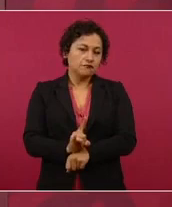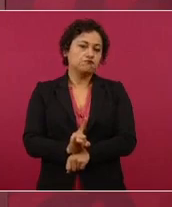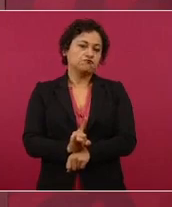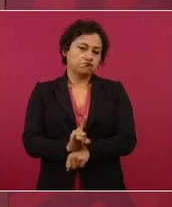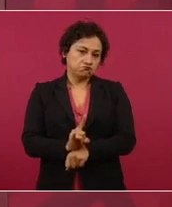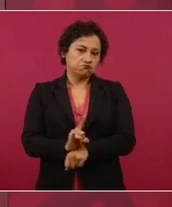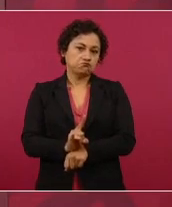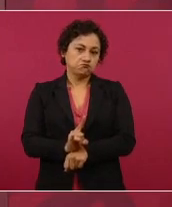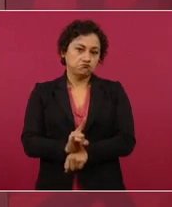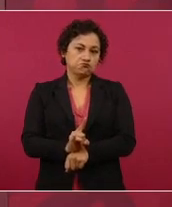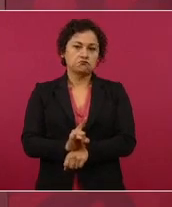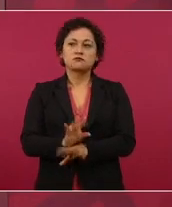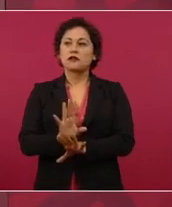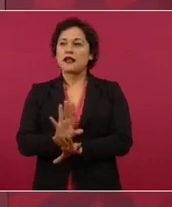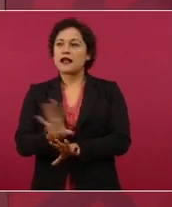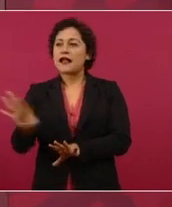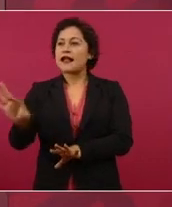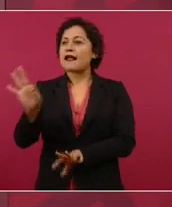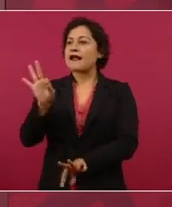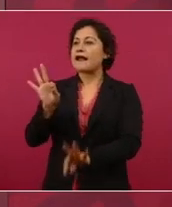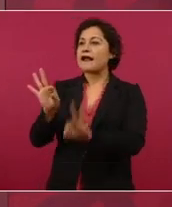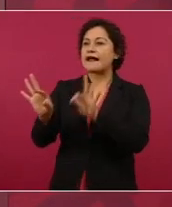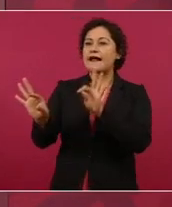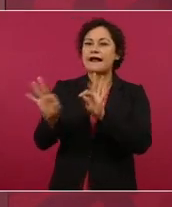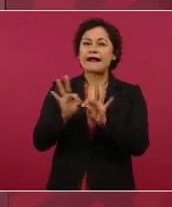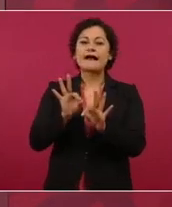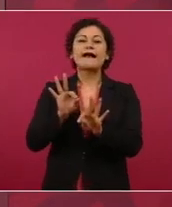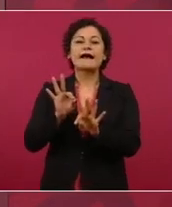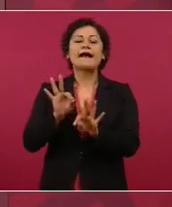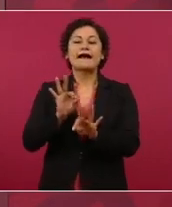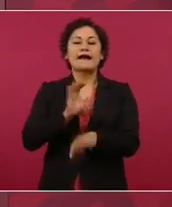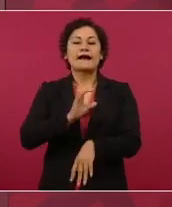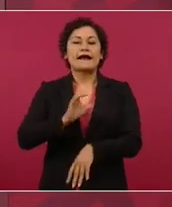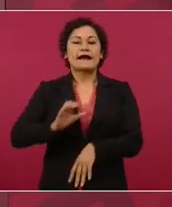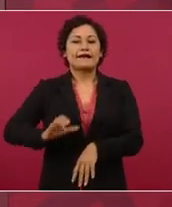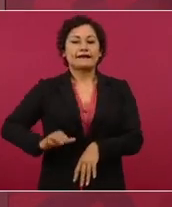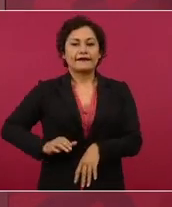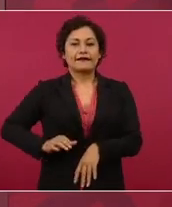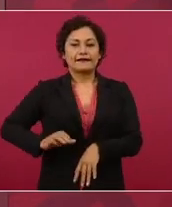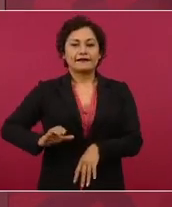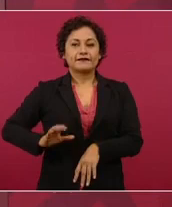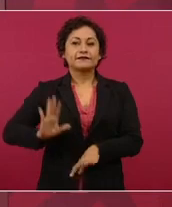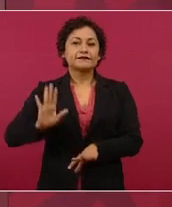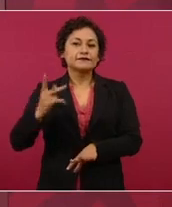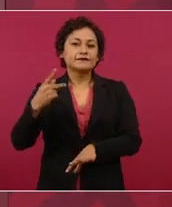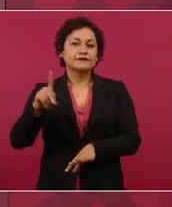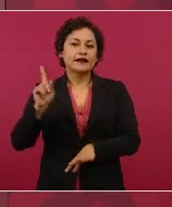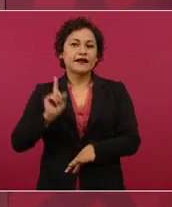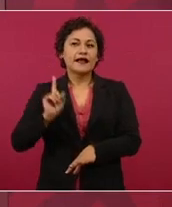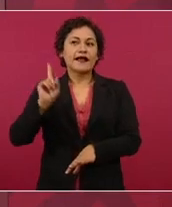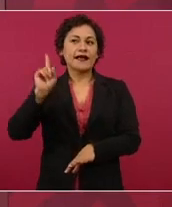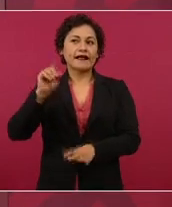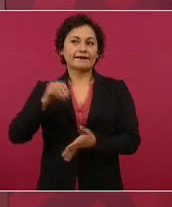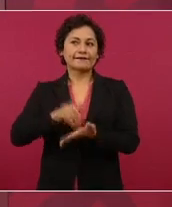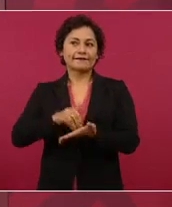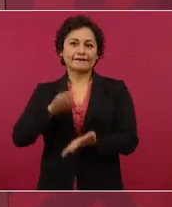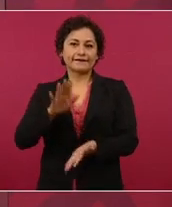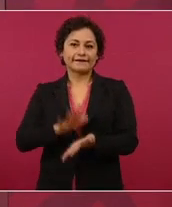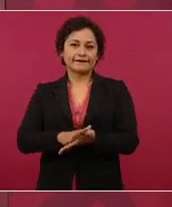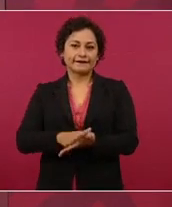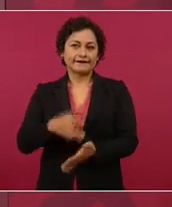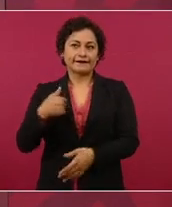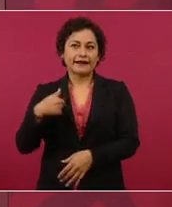hablan de que quieren ser candidatos a la presidencia y lo que están buscando es que los incluyan en la lista plurinominal para ser